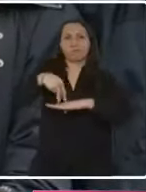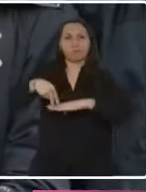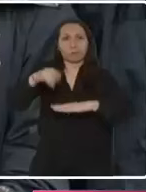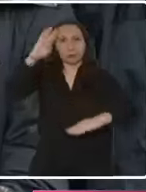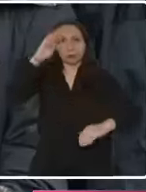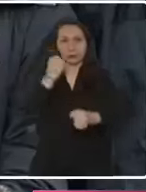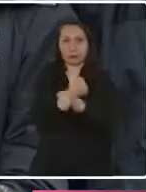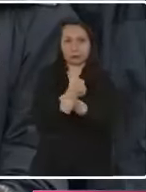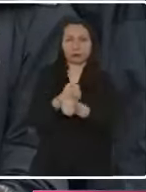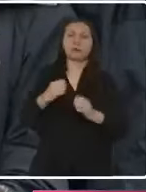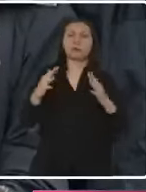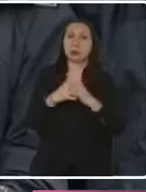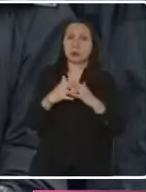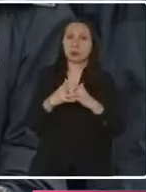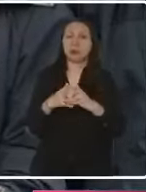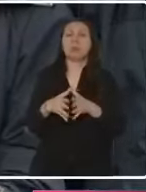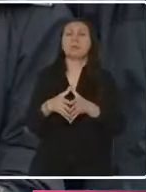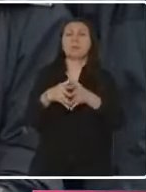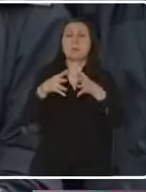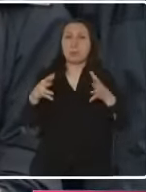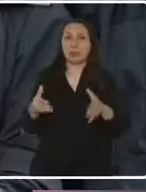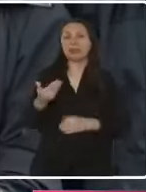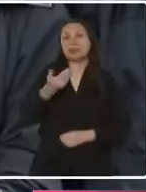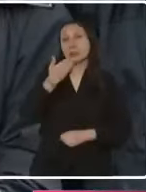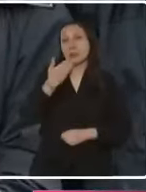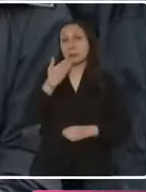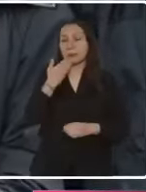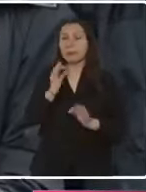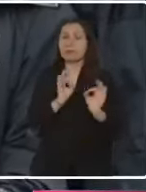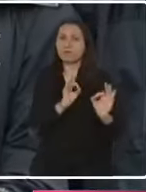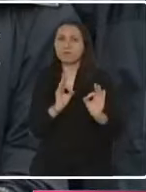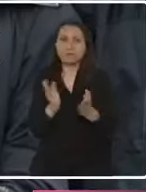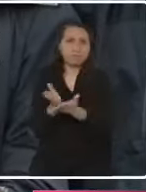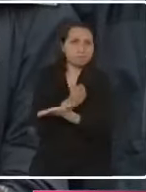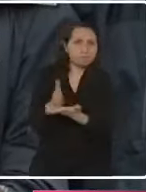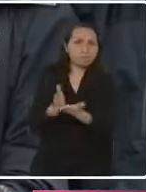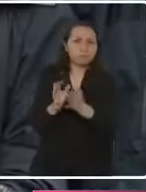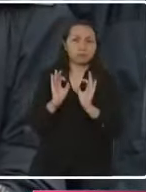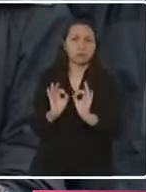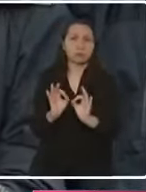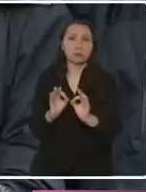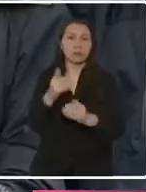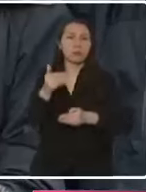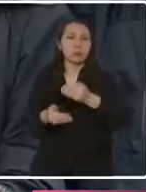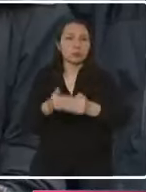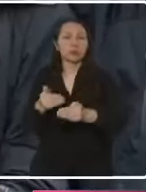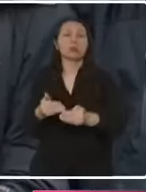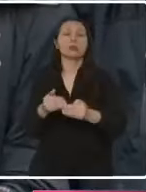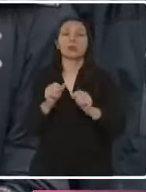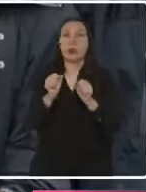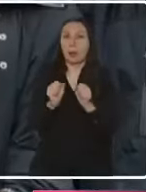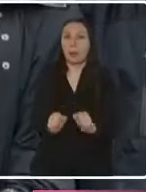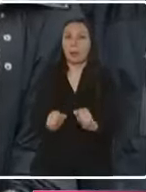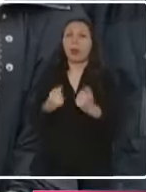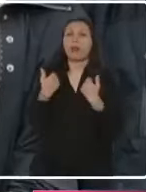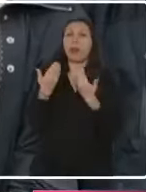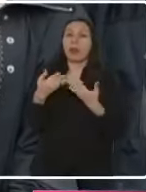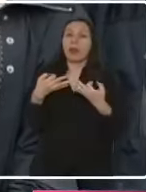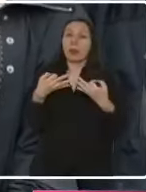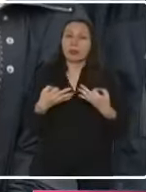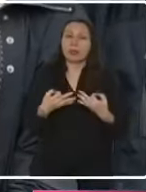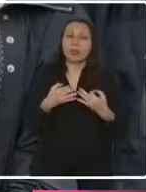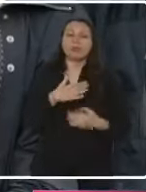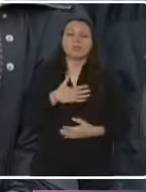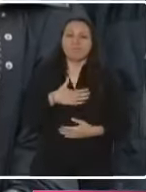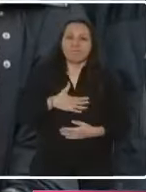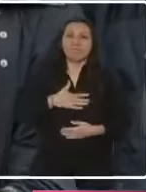policial y militar. Además, estamos optimizando los procedimientos para poder brindarle seguridad